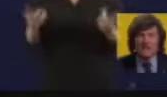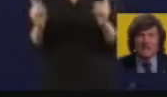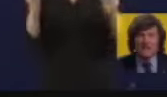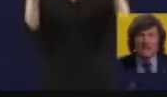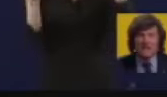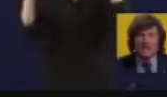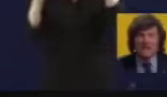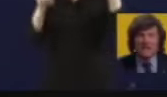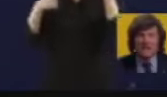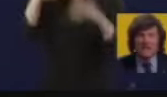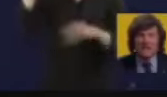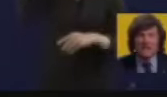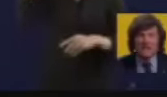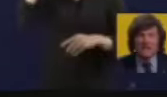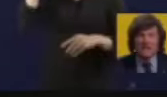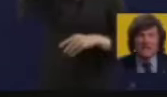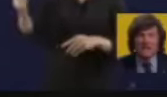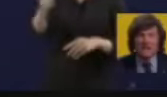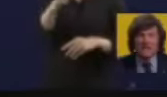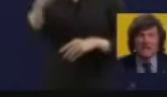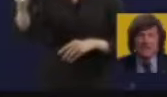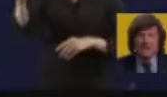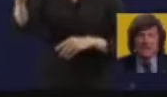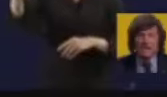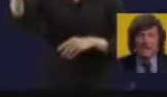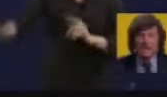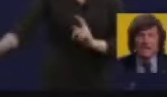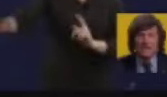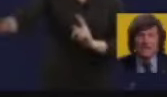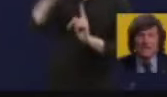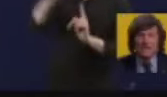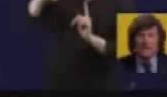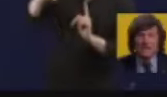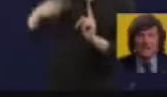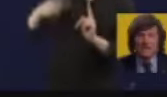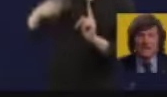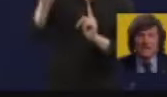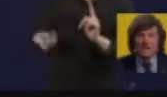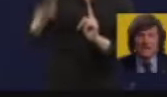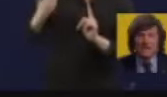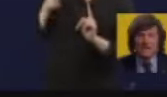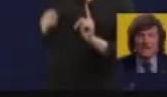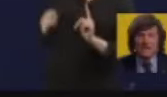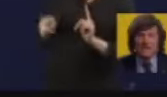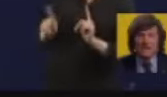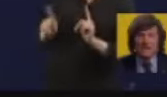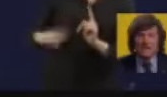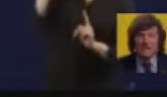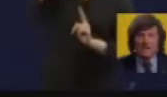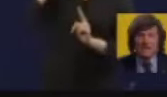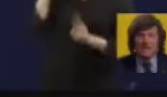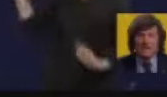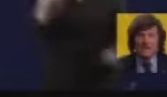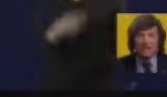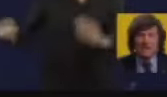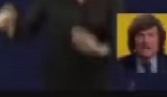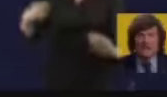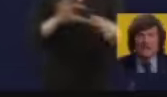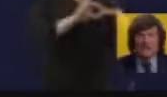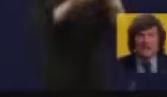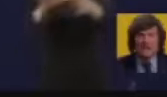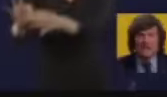su presencia y su mensaje van a contribuir a la unidad de todos